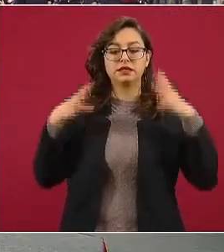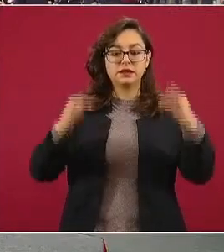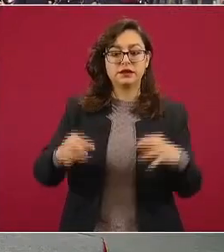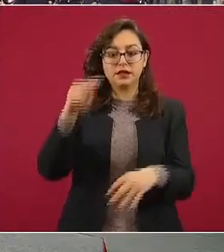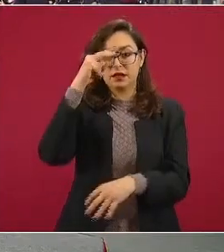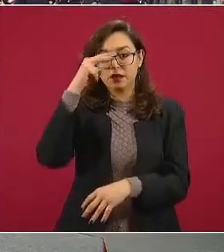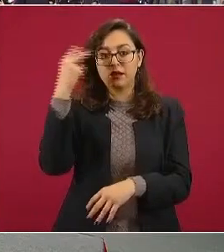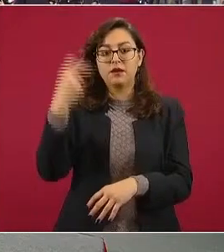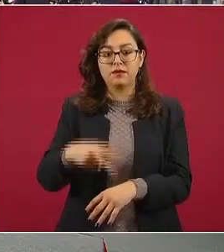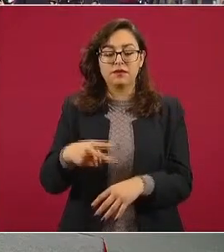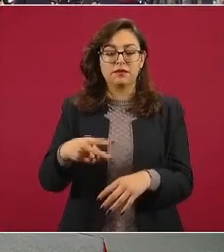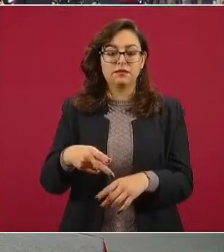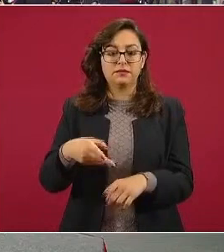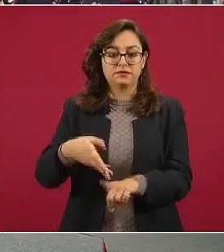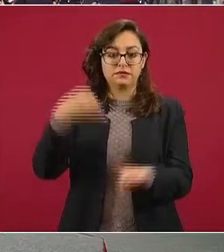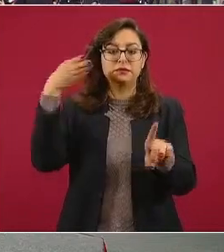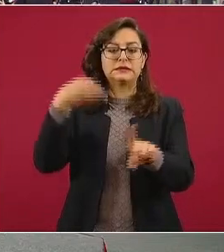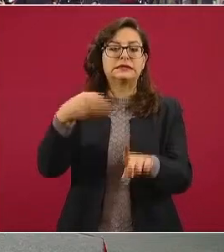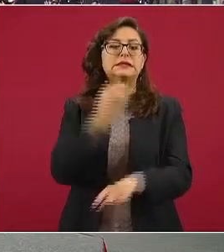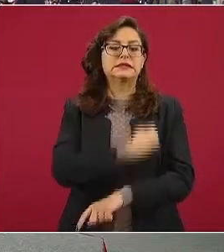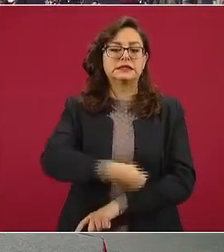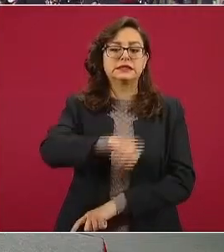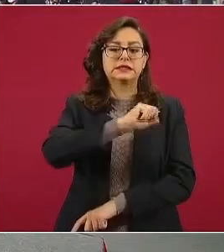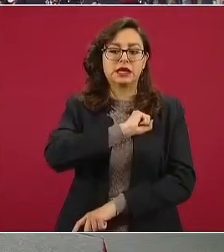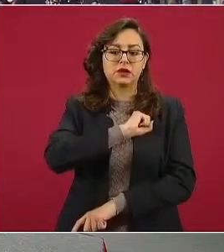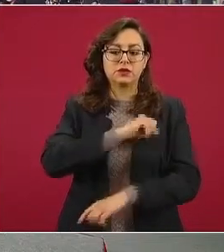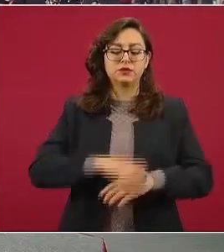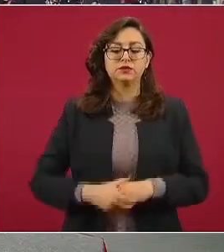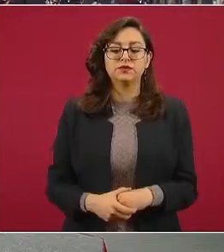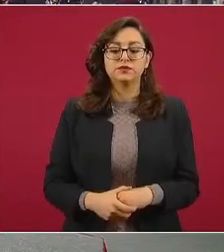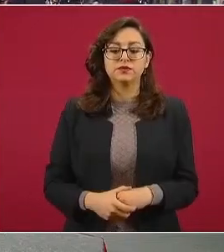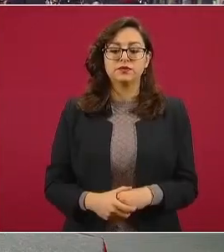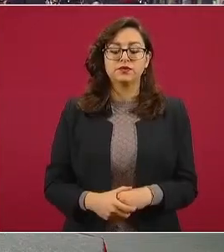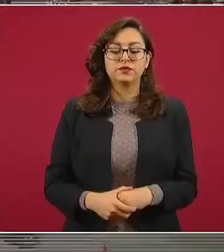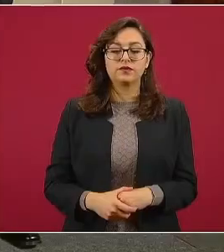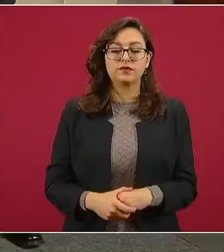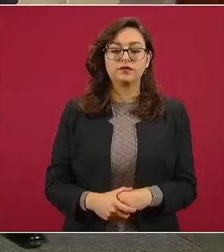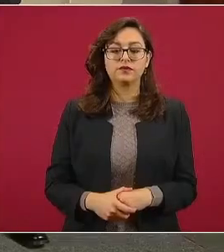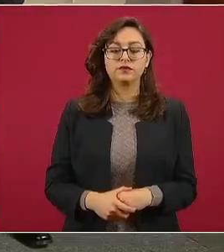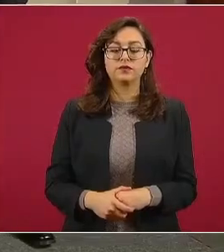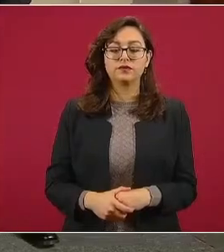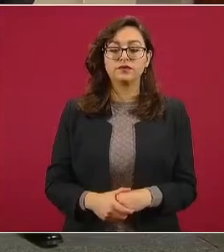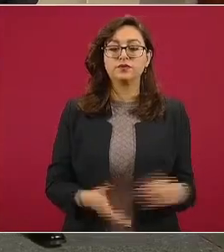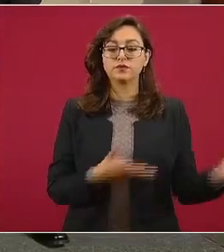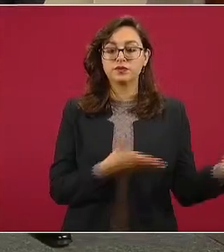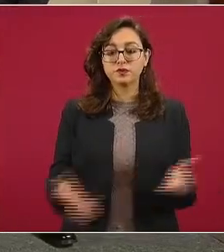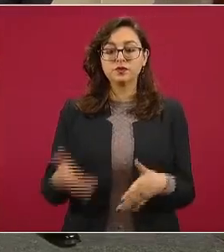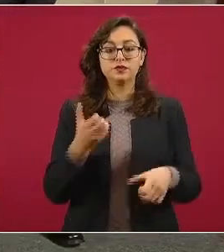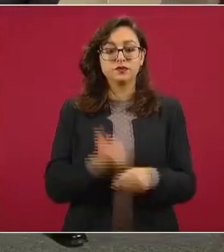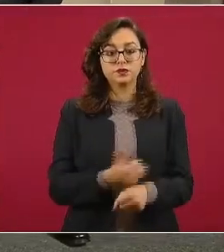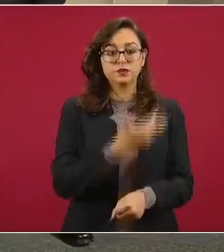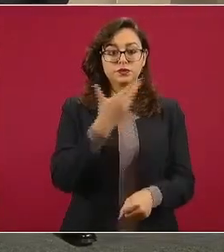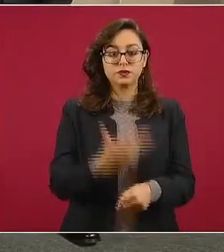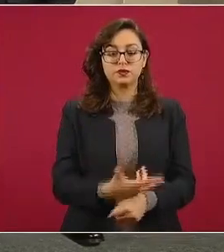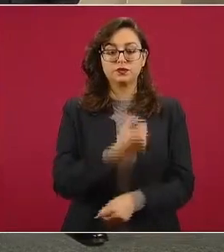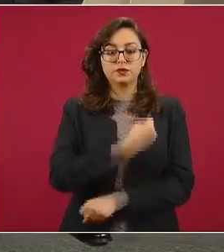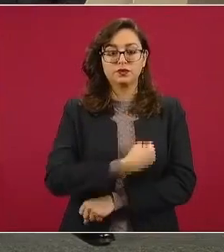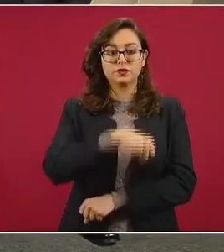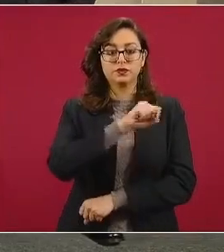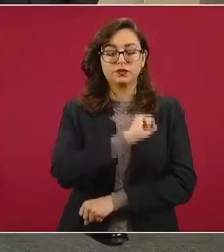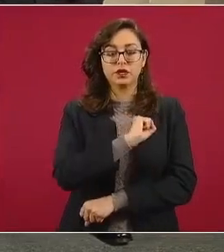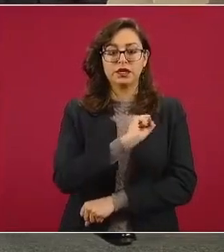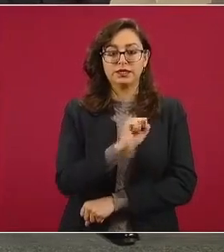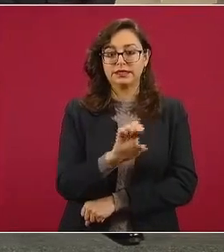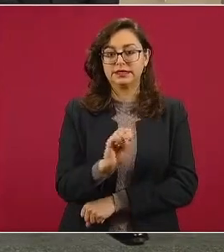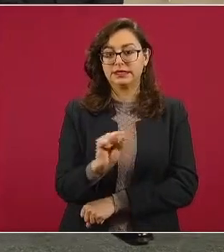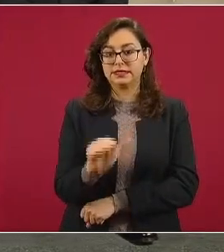Mexicana para la Salud. Entonces, empezamos con el secretario de Salud, Jorge Alcocer,